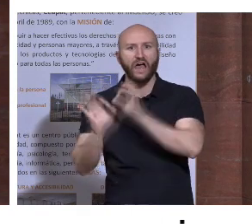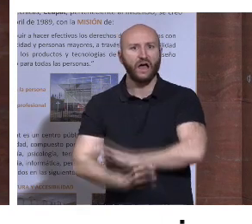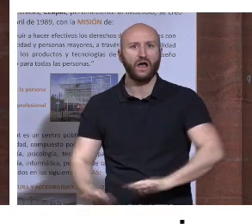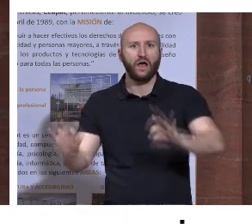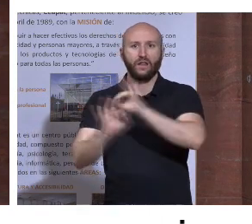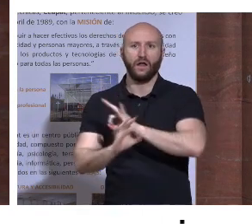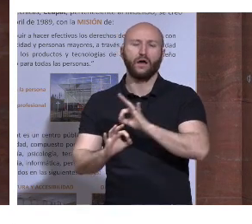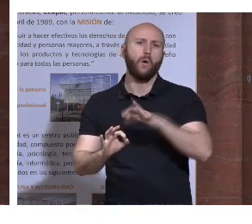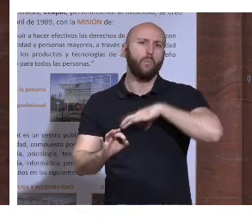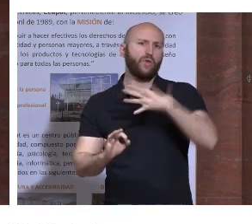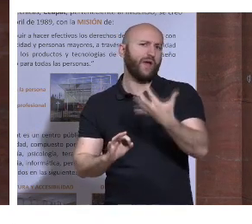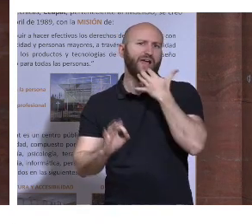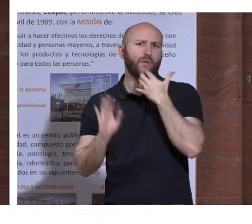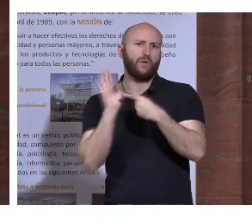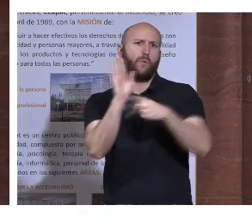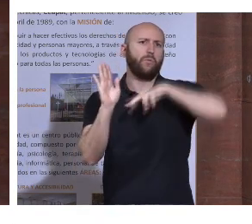poner ejemplos y no parar.